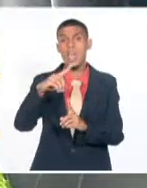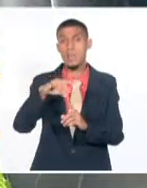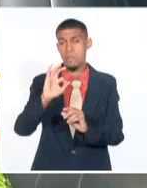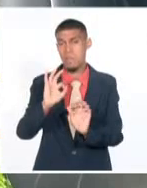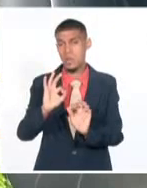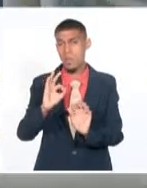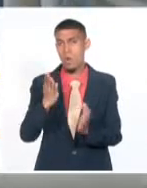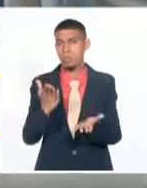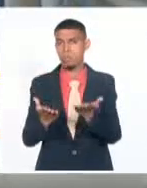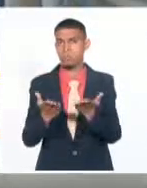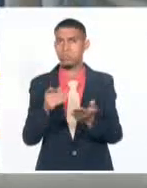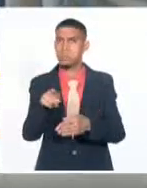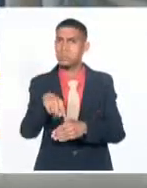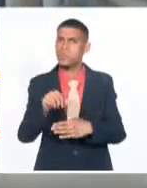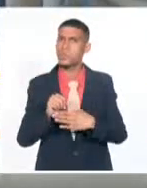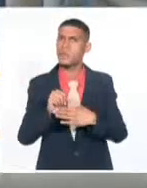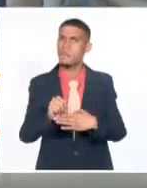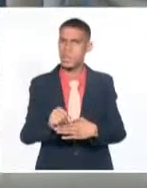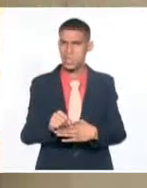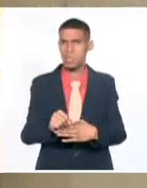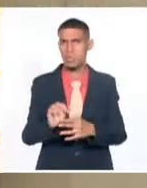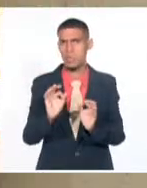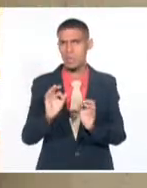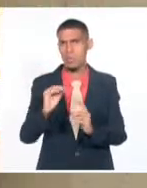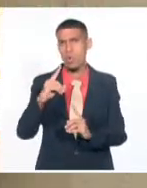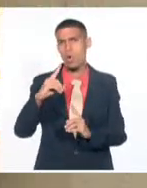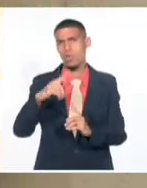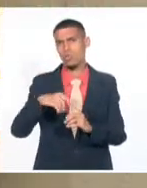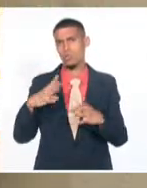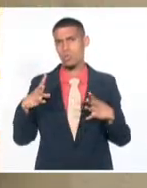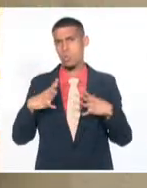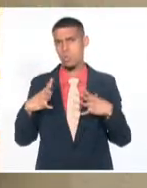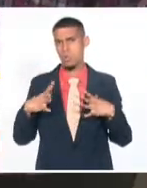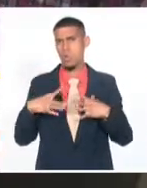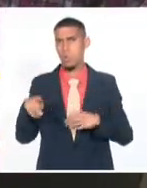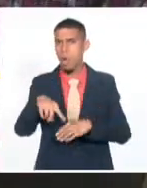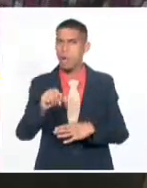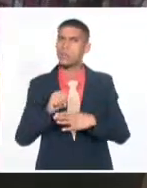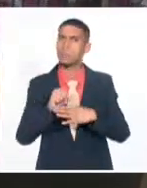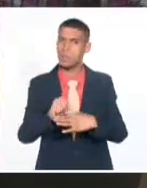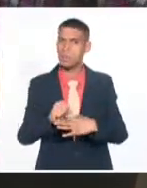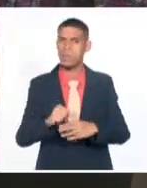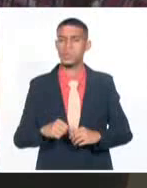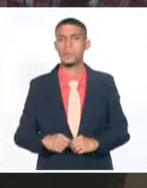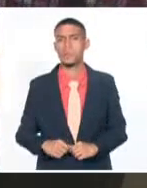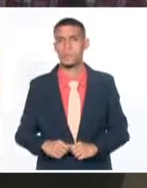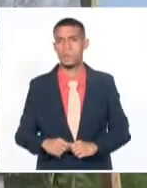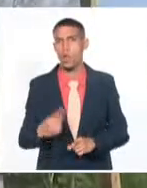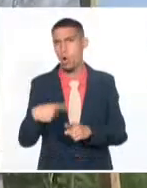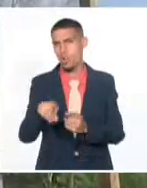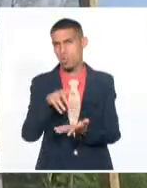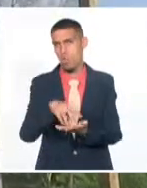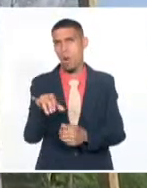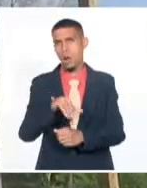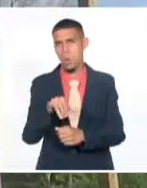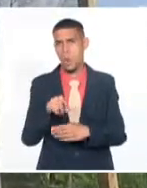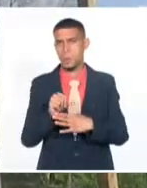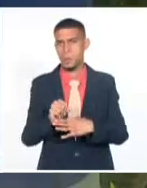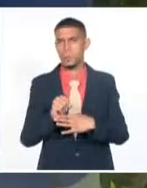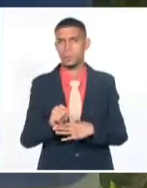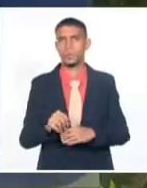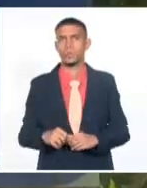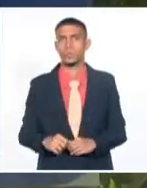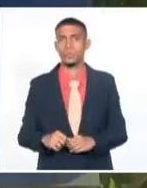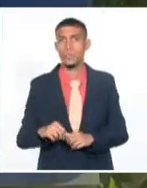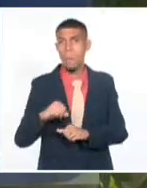Presta servicios a los polos turísticos y parte de la población del municipio de Rafael Freire hasta Guardalavaca en Vanes. En la estación de